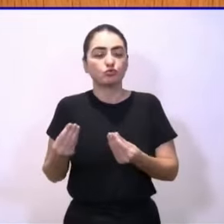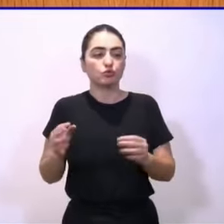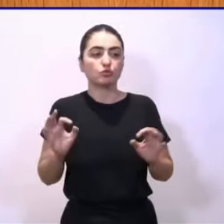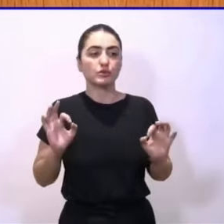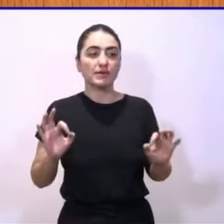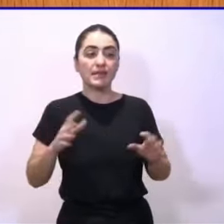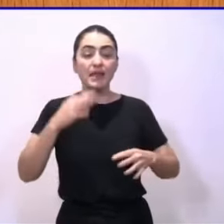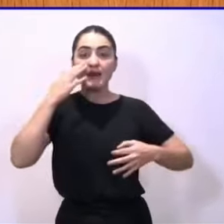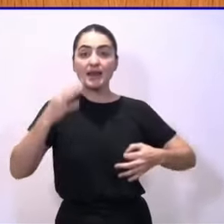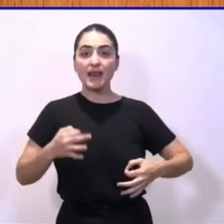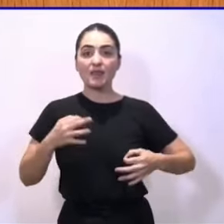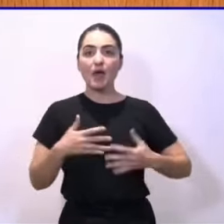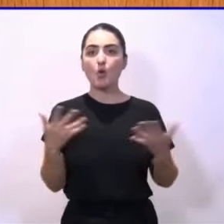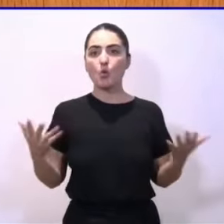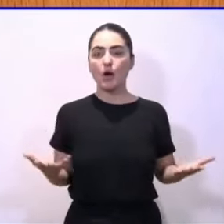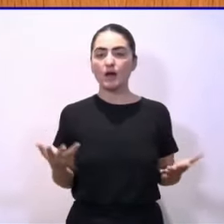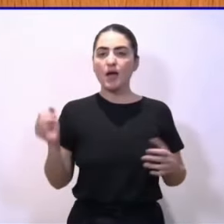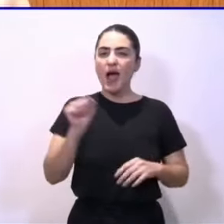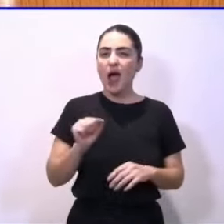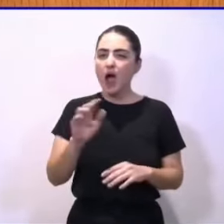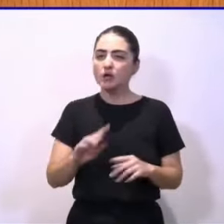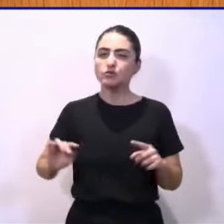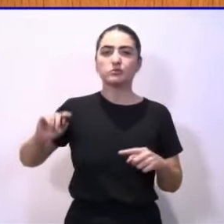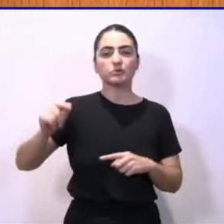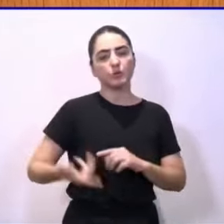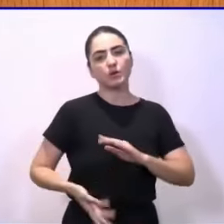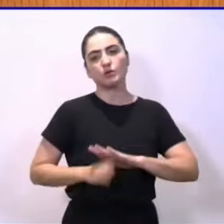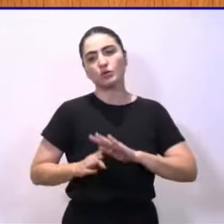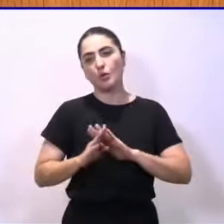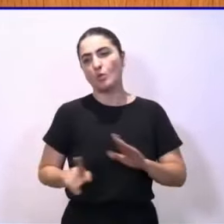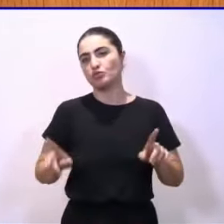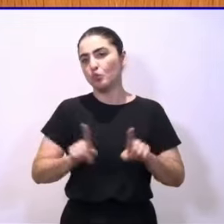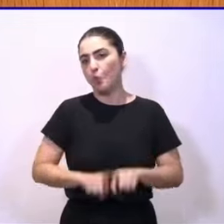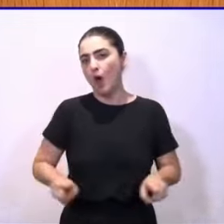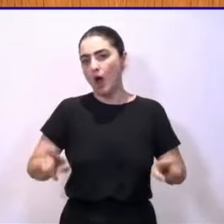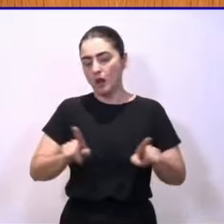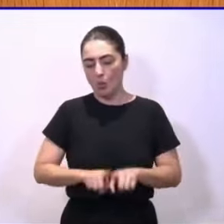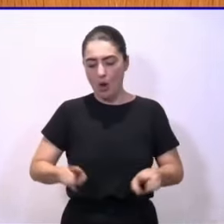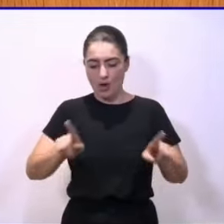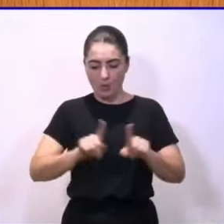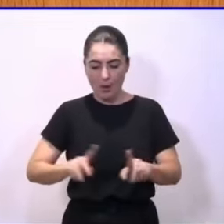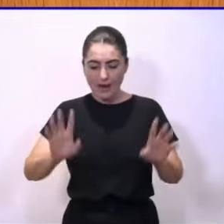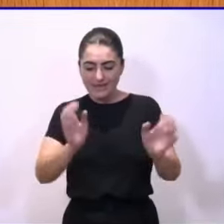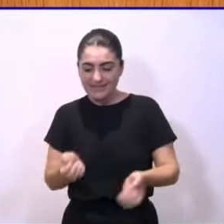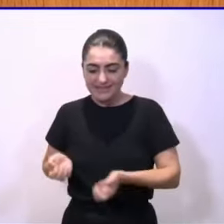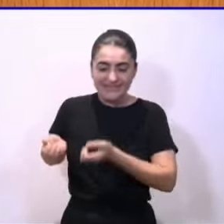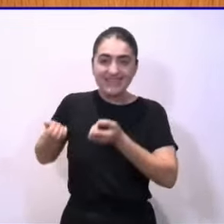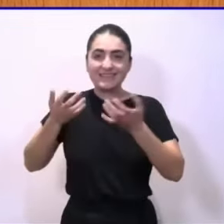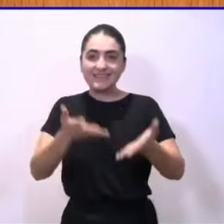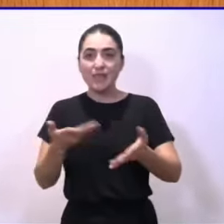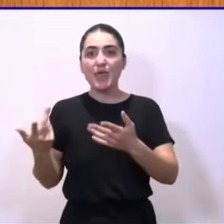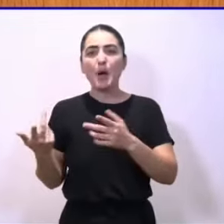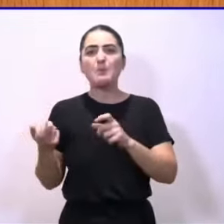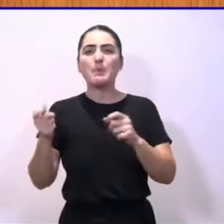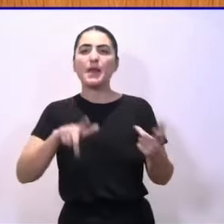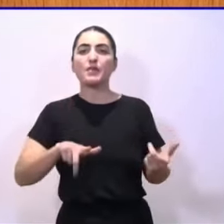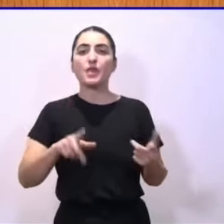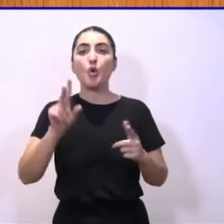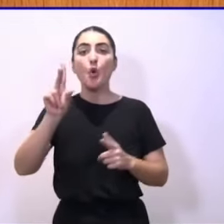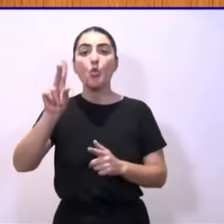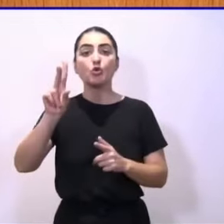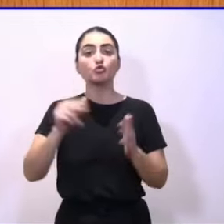la realidad es que muchos años después seguimos así. Y hubo una sentencia similar, anterior al 21,